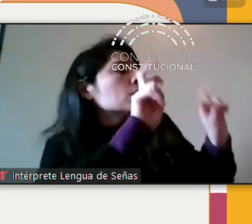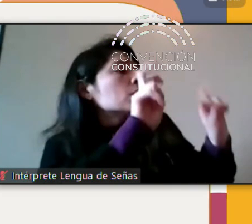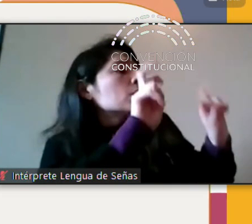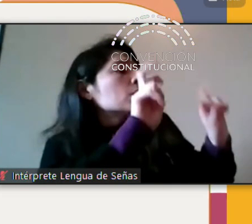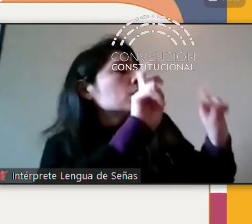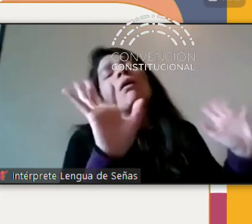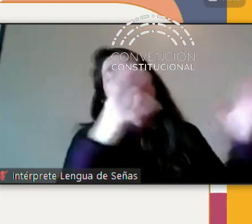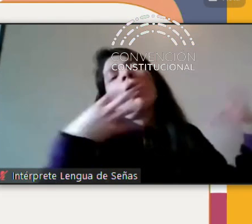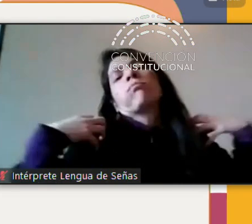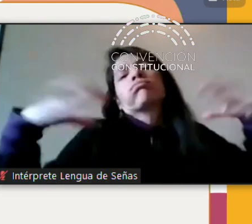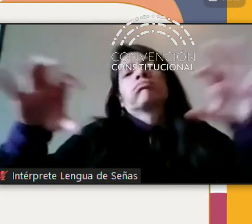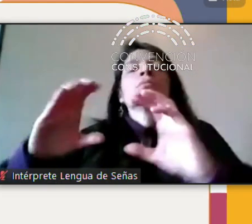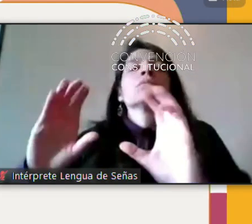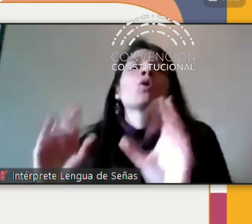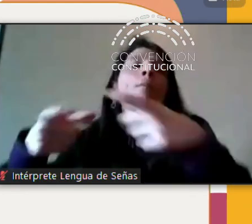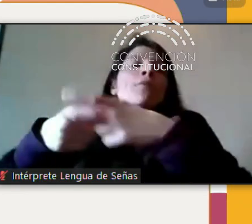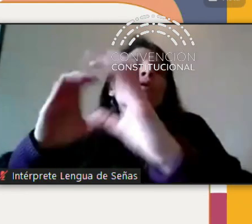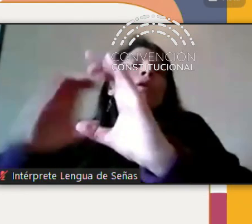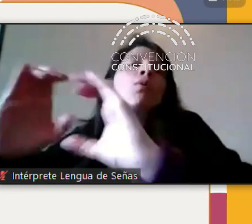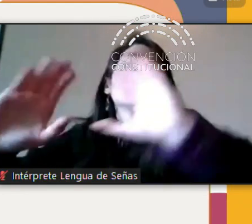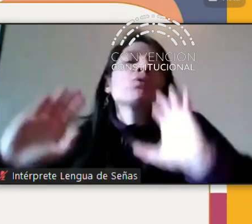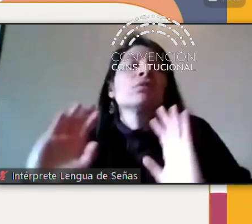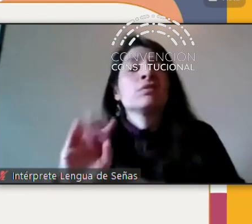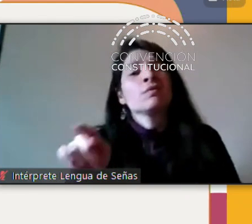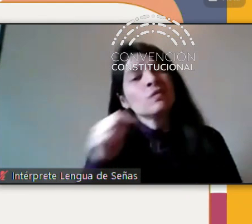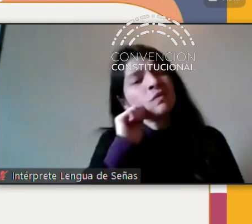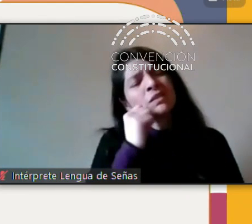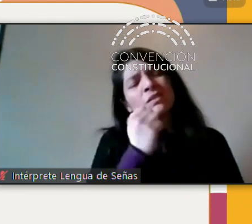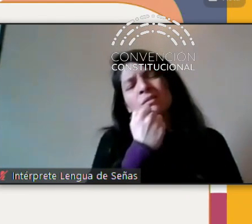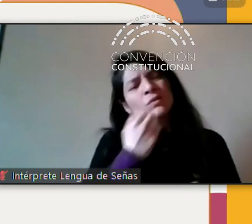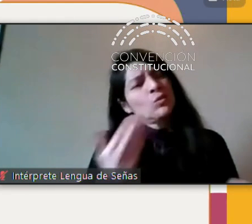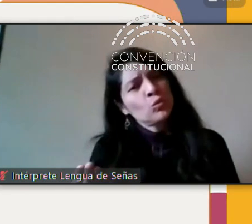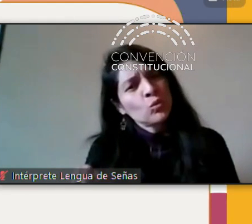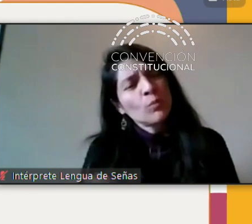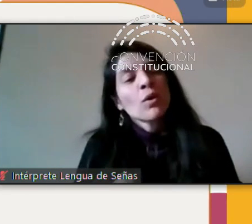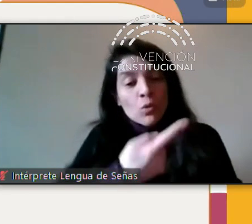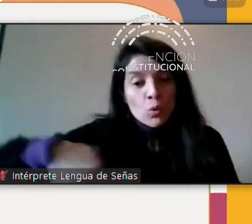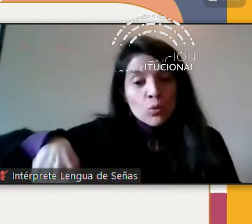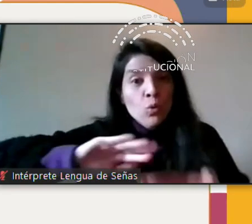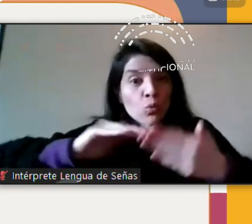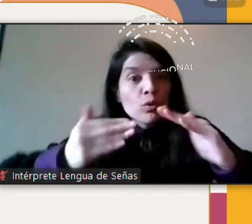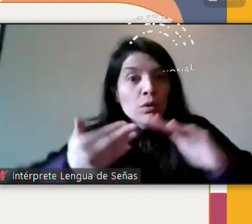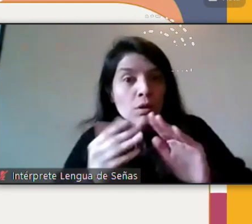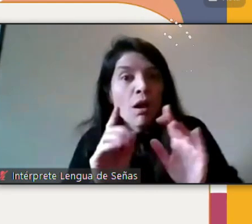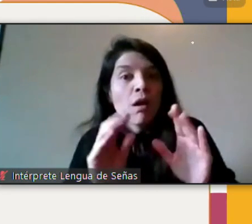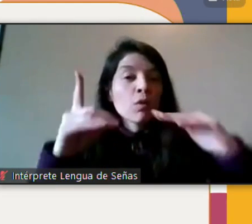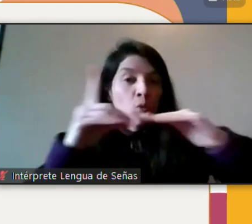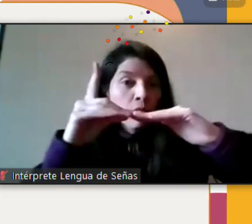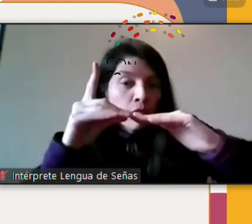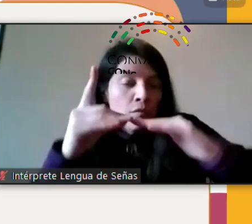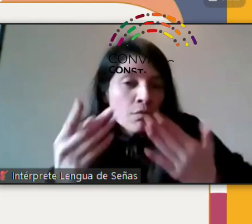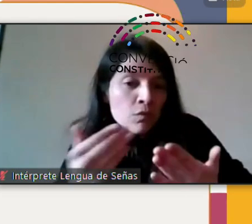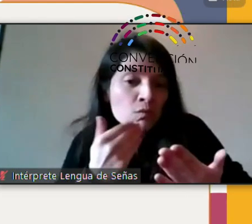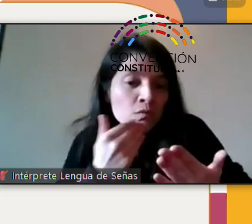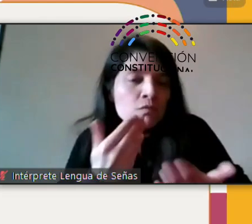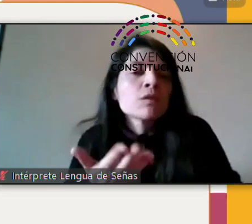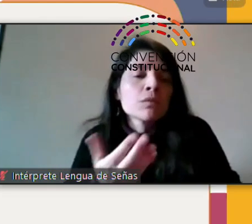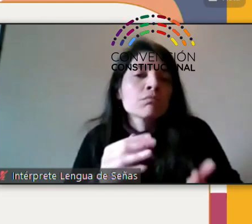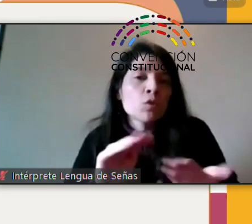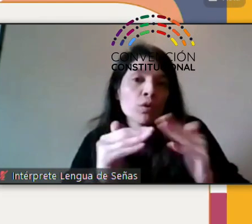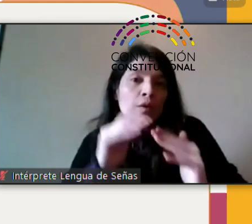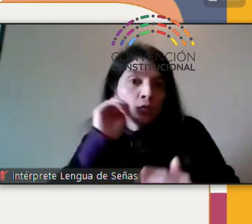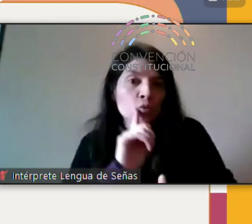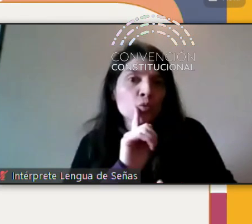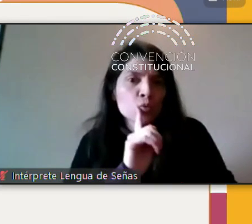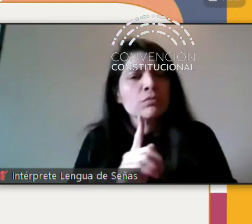Comunicación. Gran horror. Como comunidad, colectivos nacionales de la comunidad sorda, también tenemos mucho que decir en